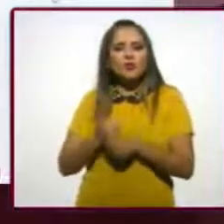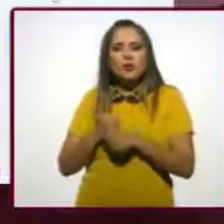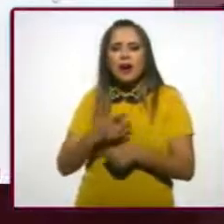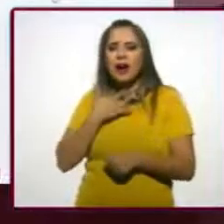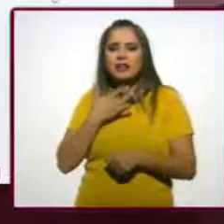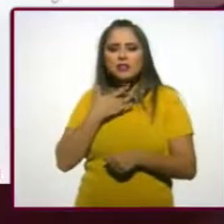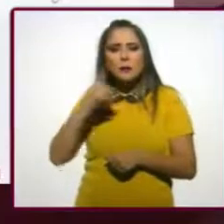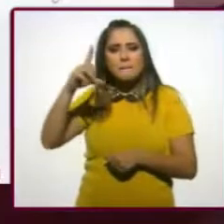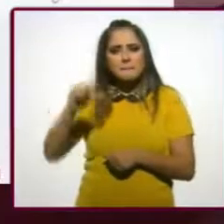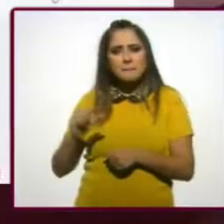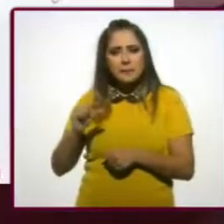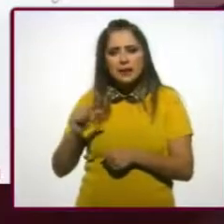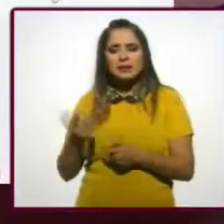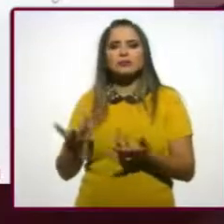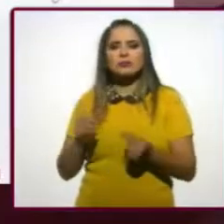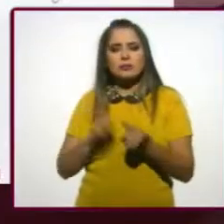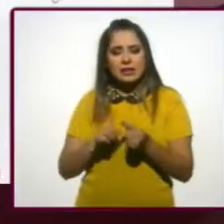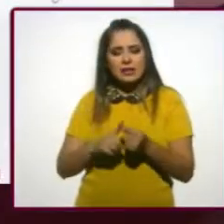es